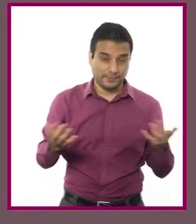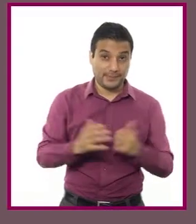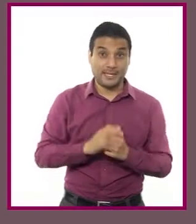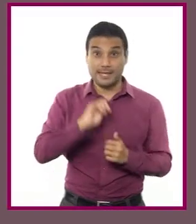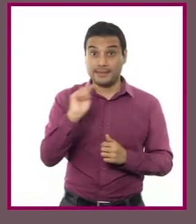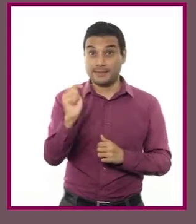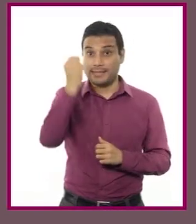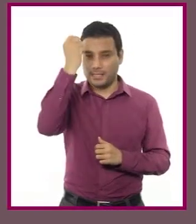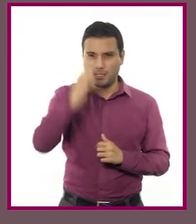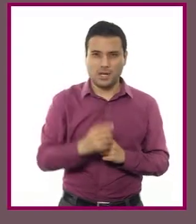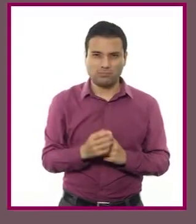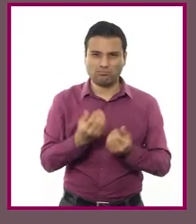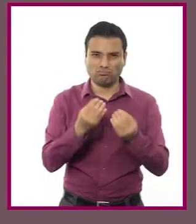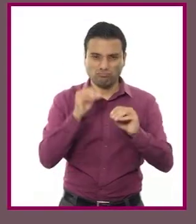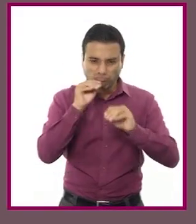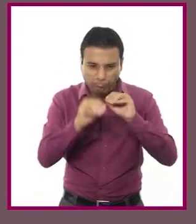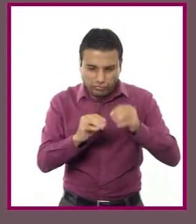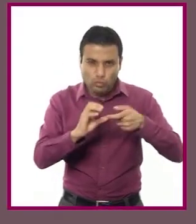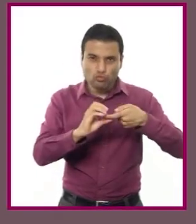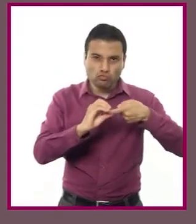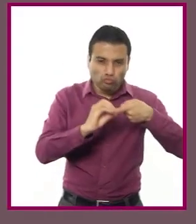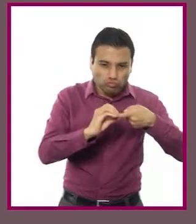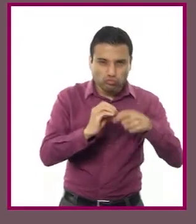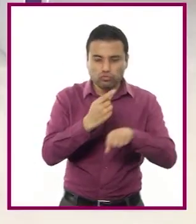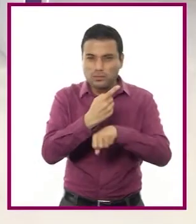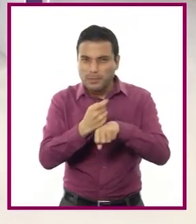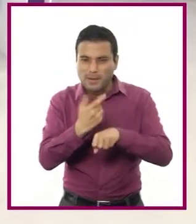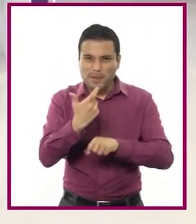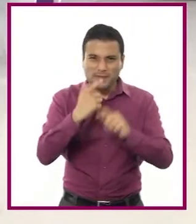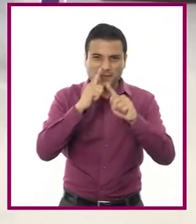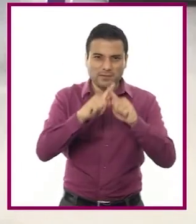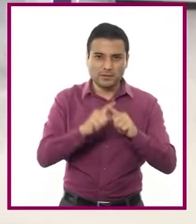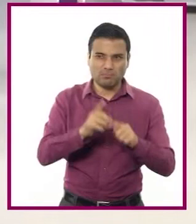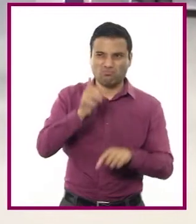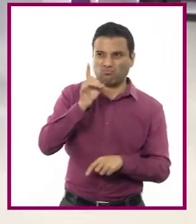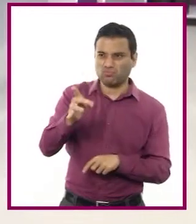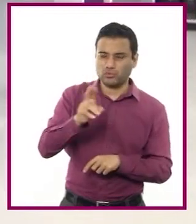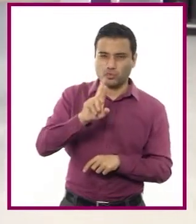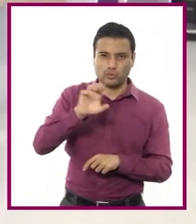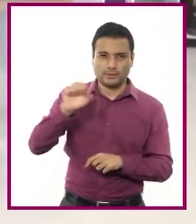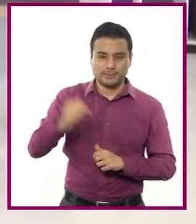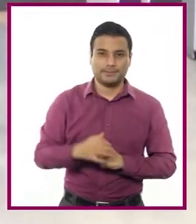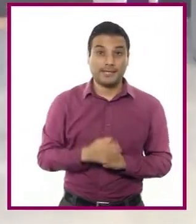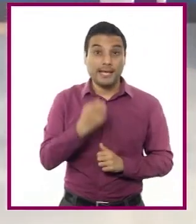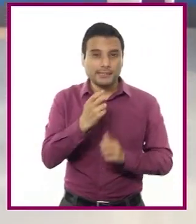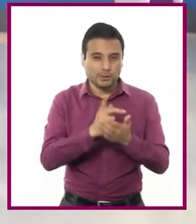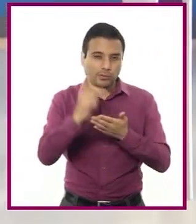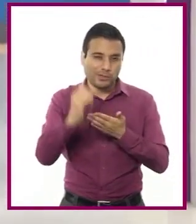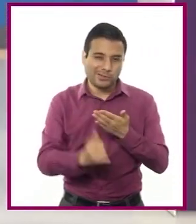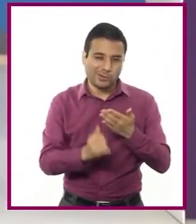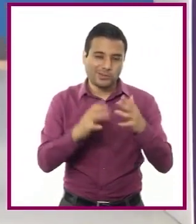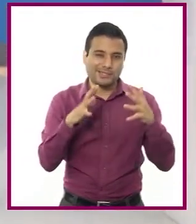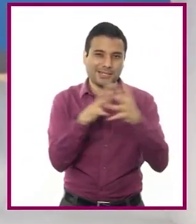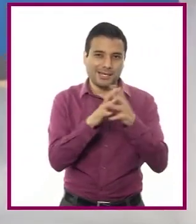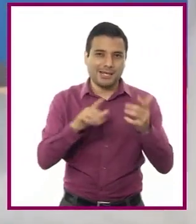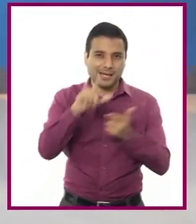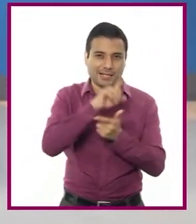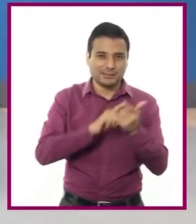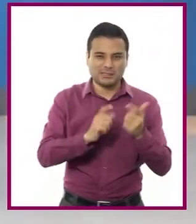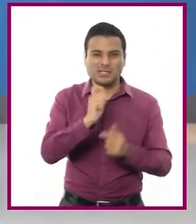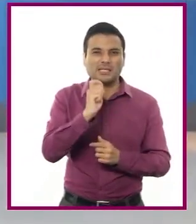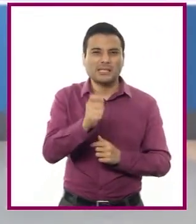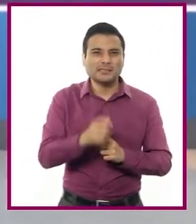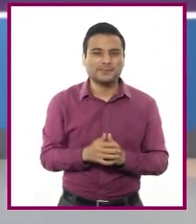nucleares soviéticas impotentes y obsoletas. Este proyecto, conocido como la Guerra de las Galaxias, consistía